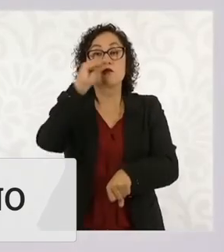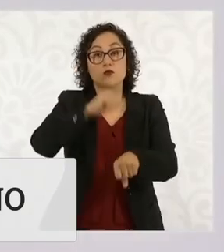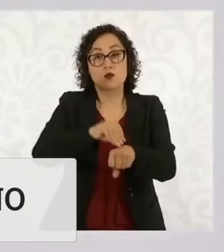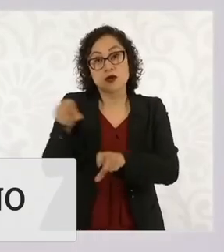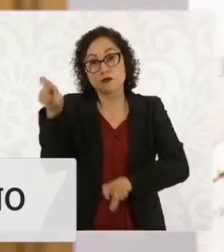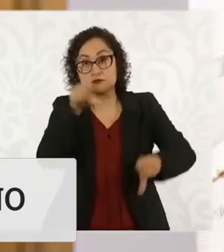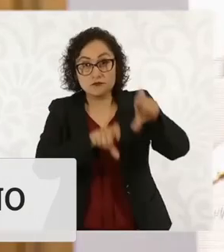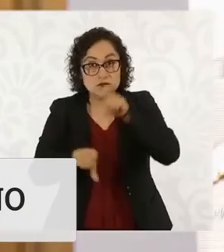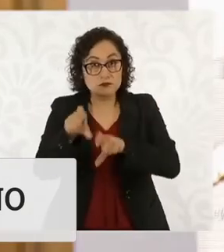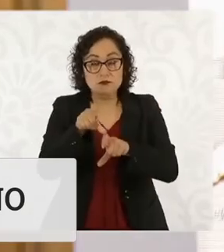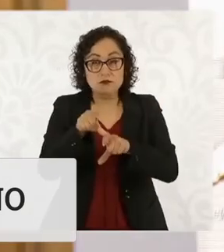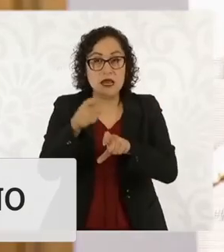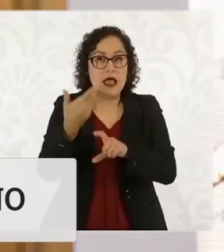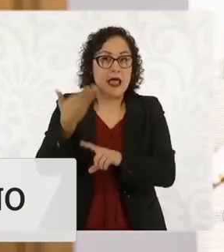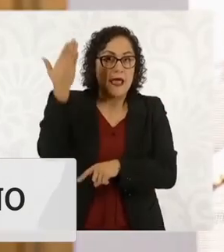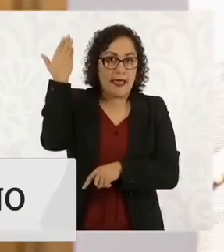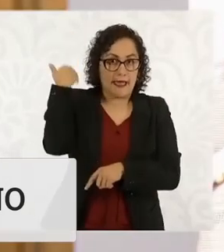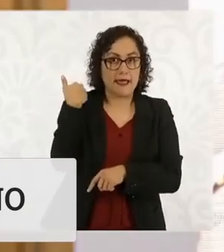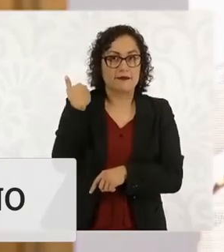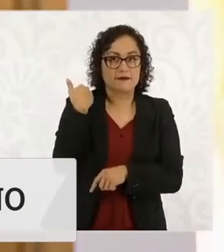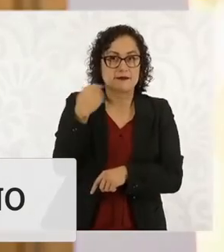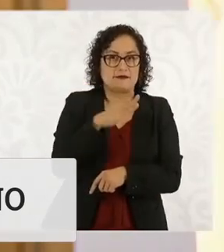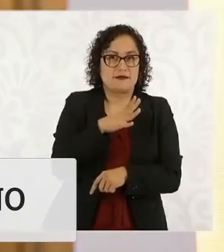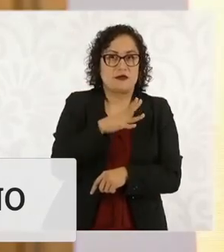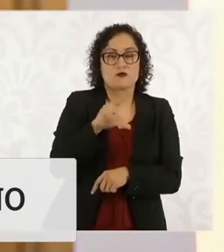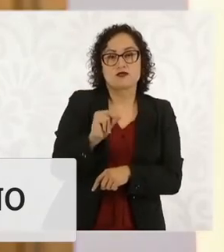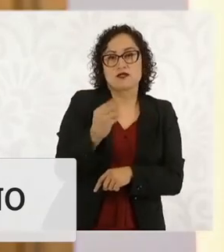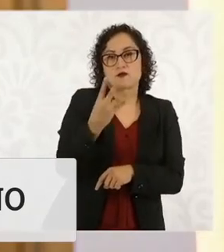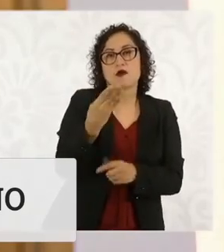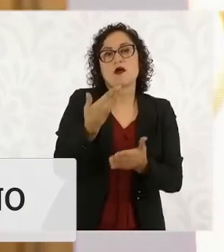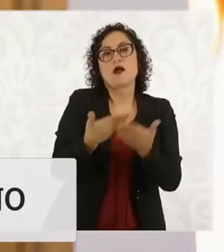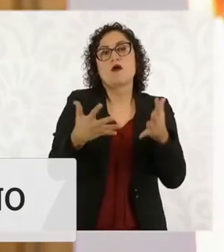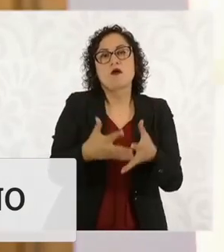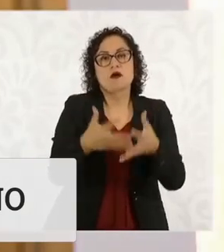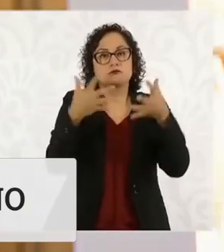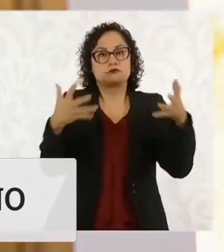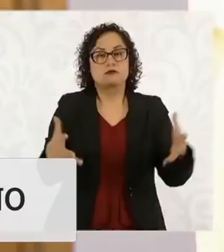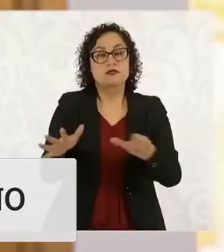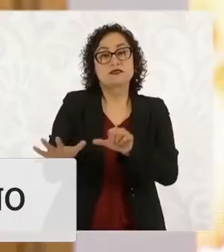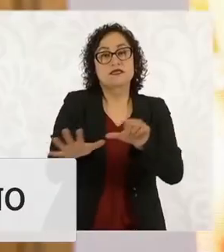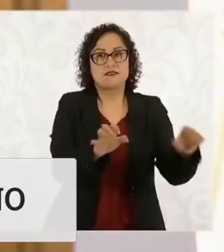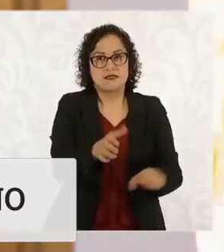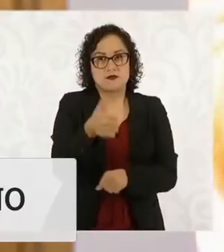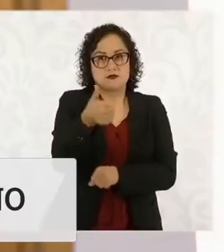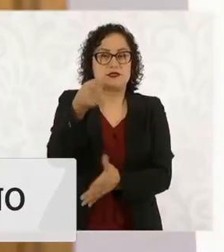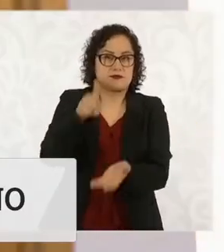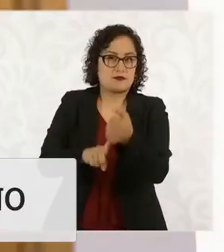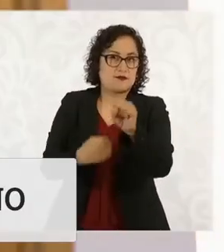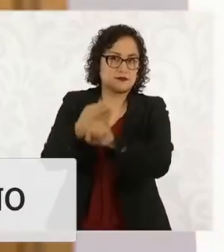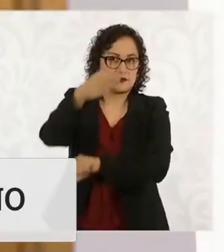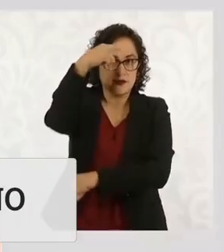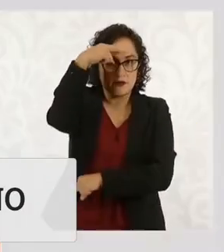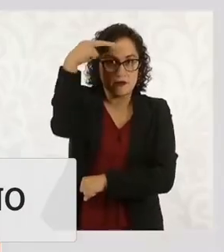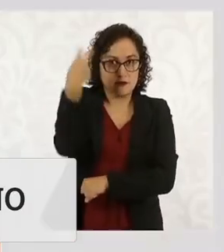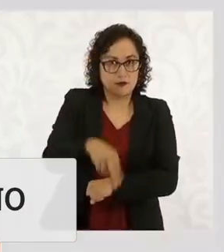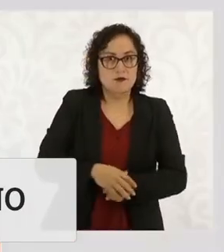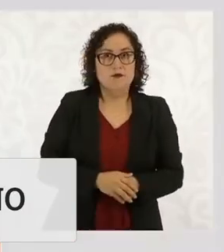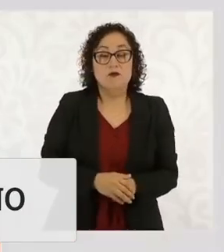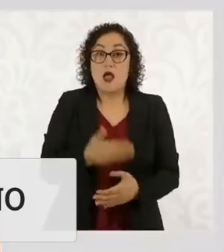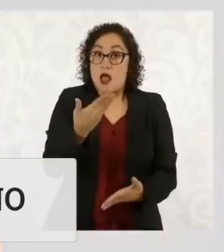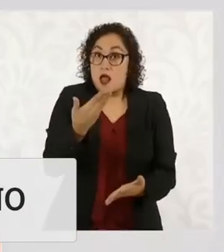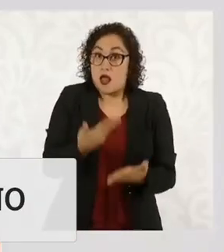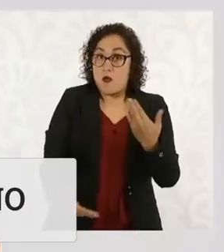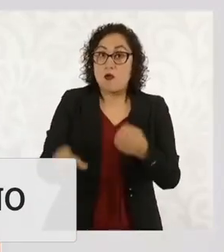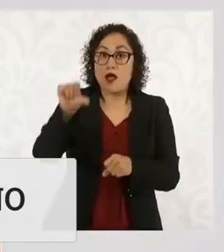muestra pasó de 84 a 606 en el Estado de México. El día de